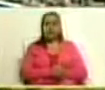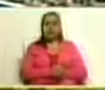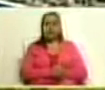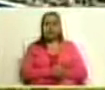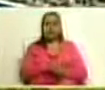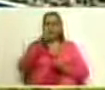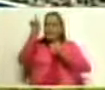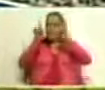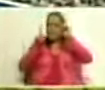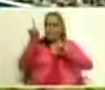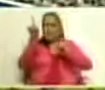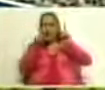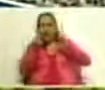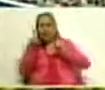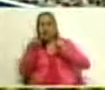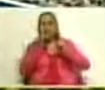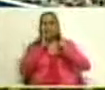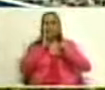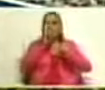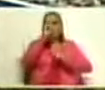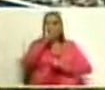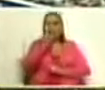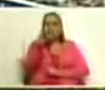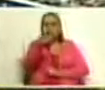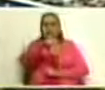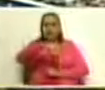Levanten la mano los que tienen...